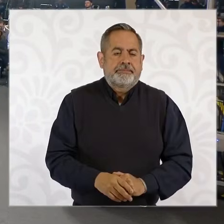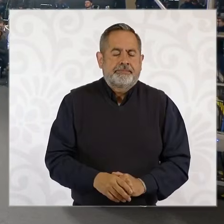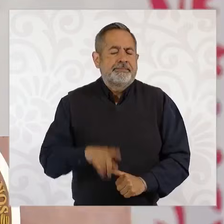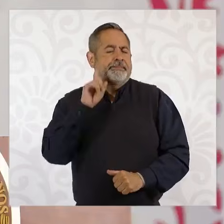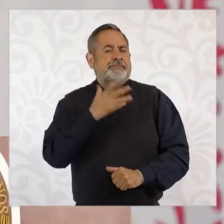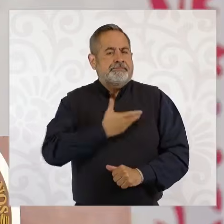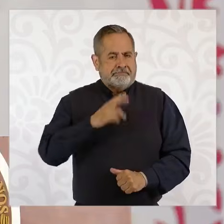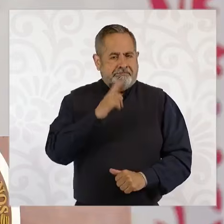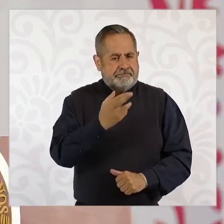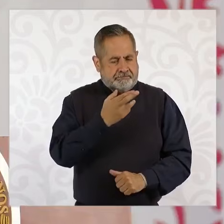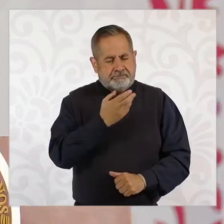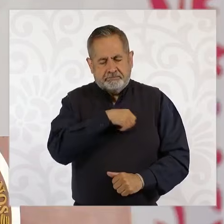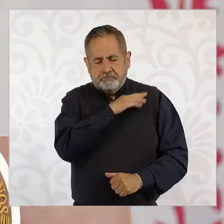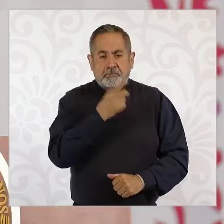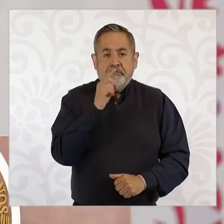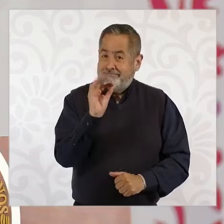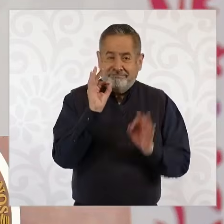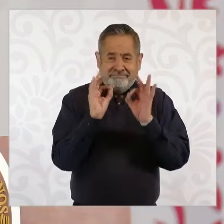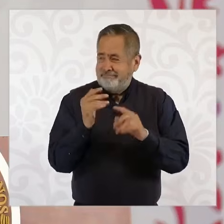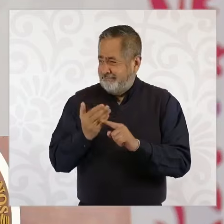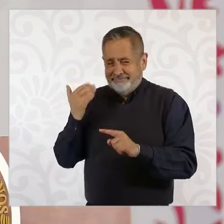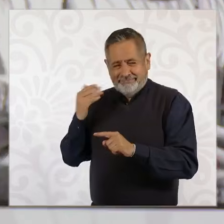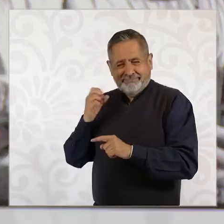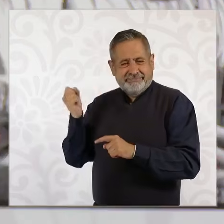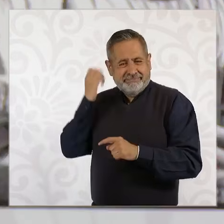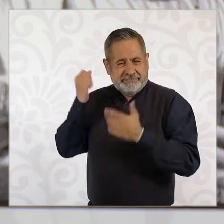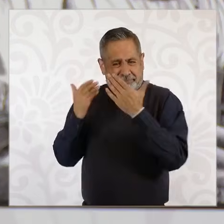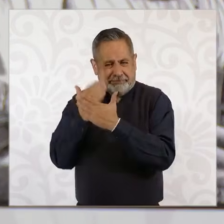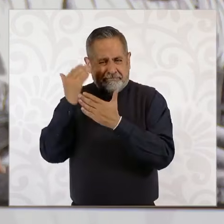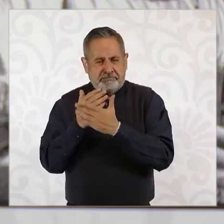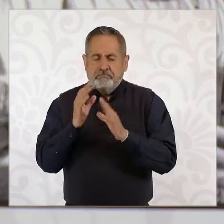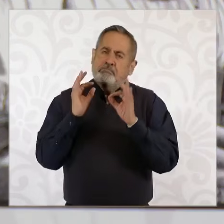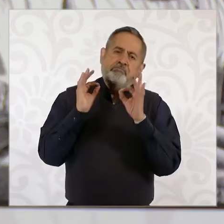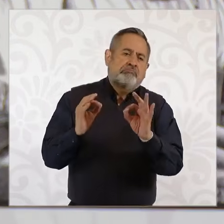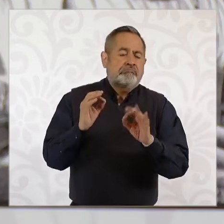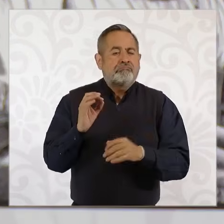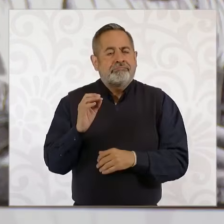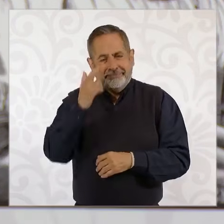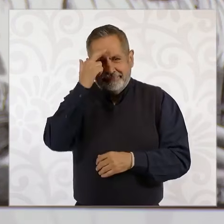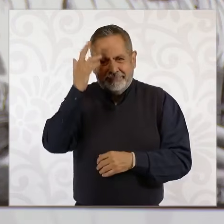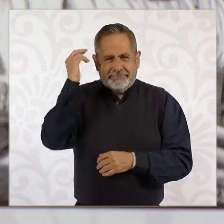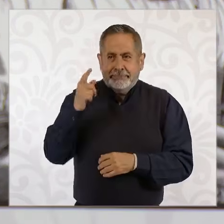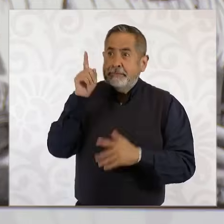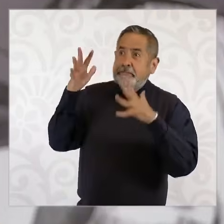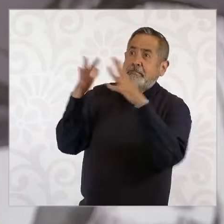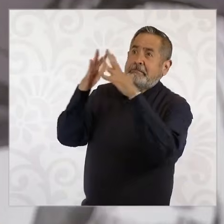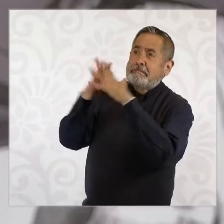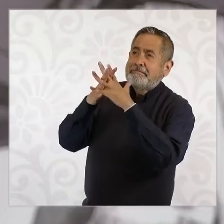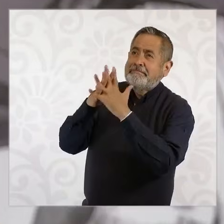unos días celebrábamos que iba a haber un alto al fuego.